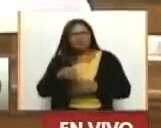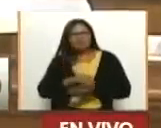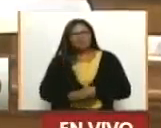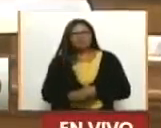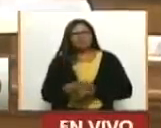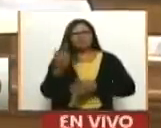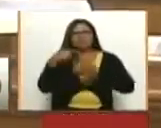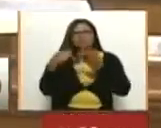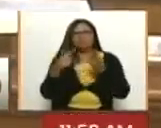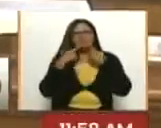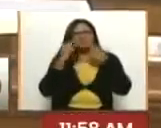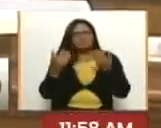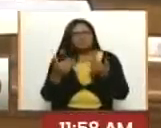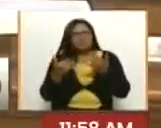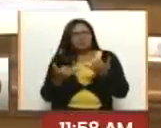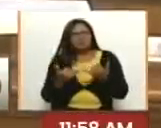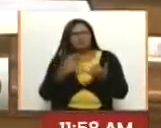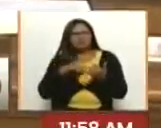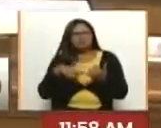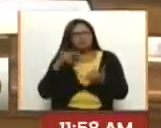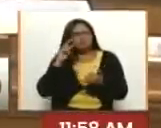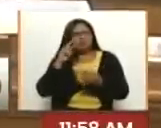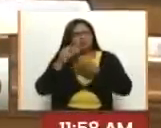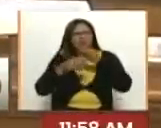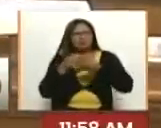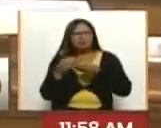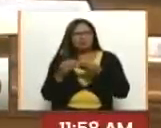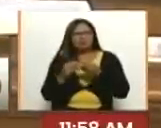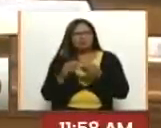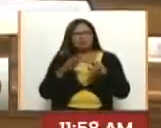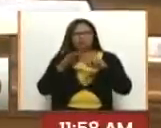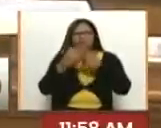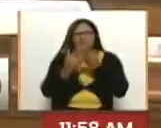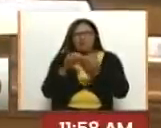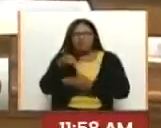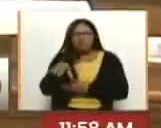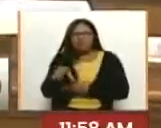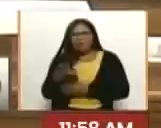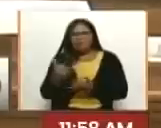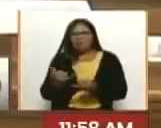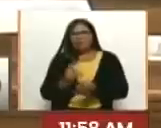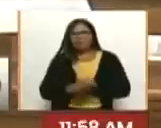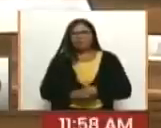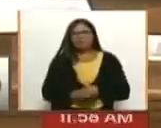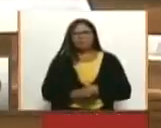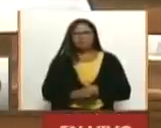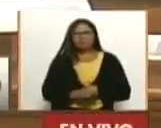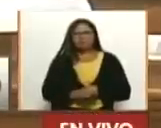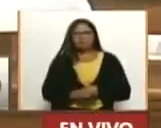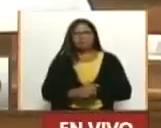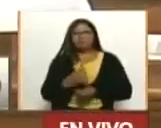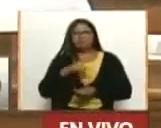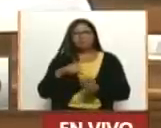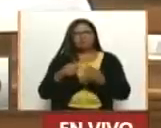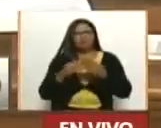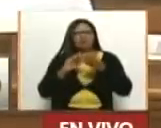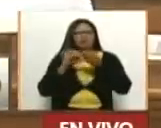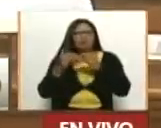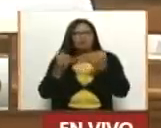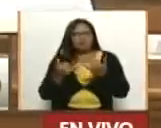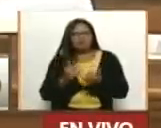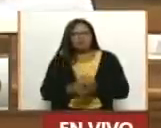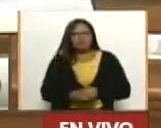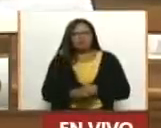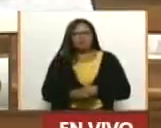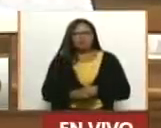Estado, una serie de bienes que lo que hacen es ocasionarle al Estado costos de su mantenimiento, y